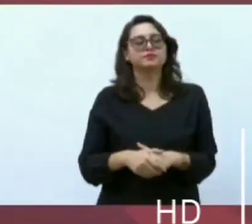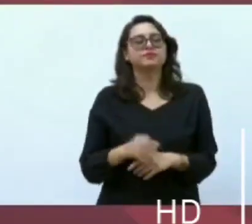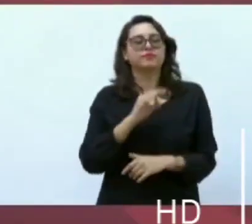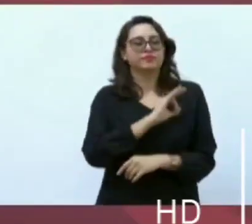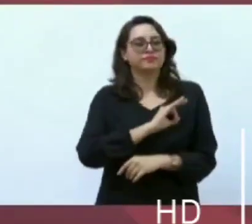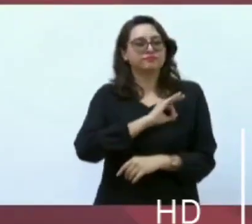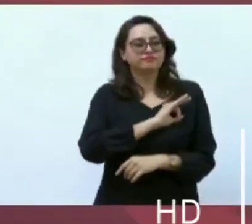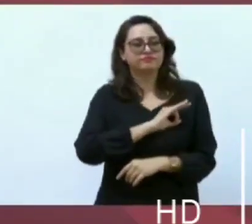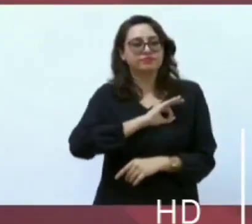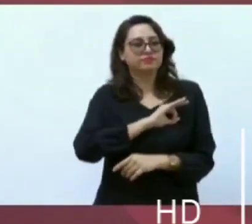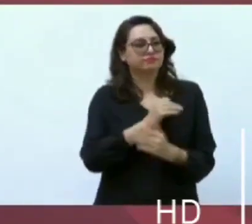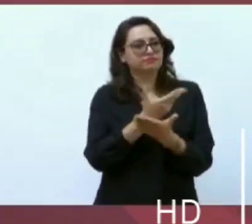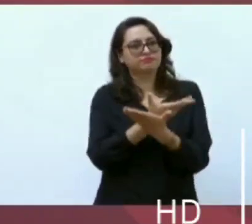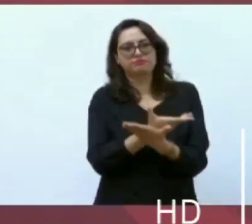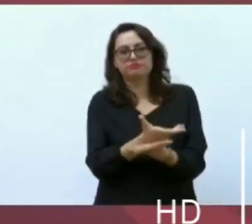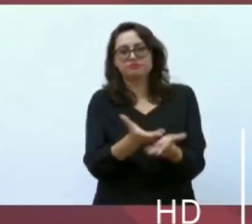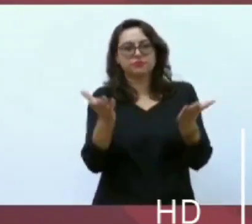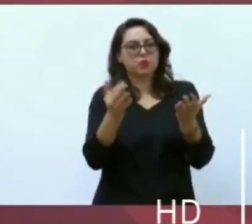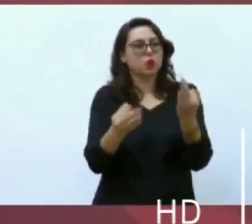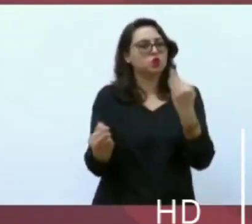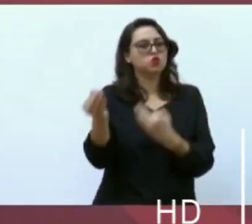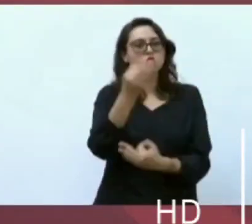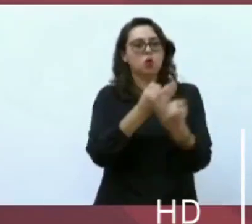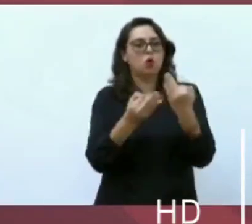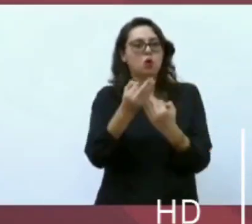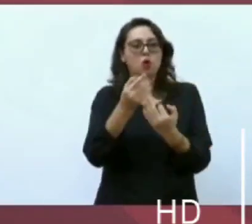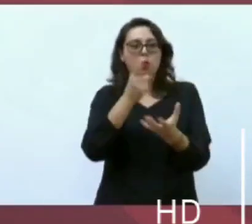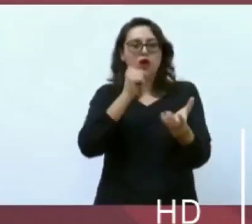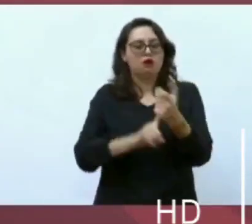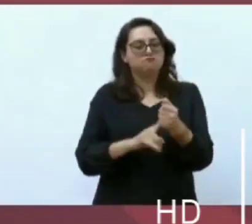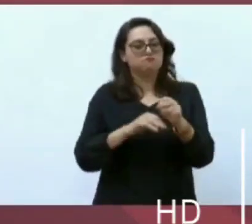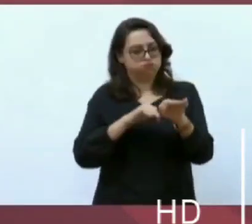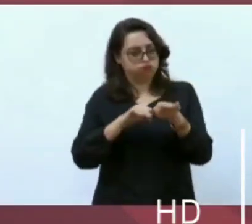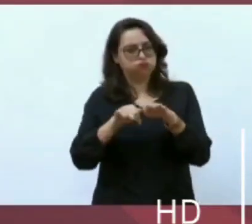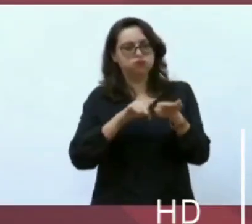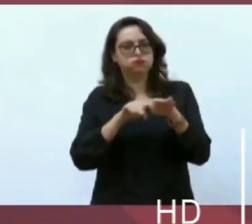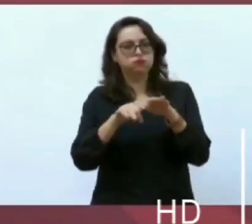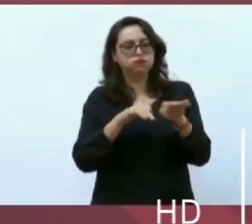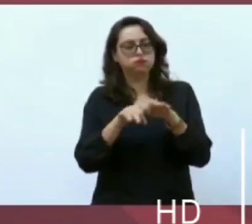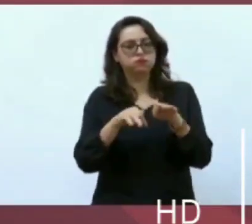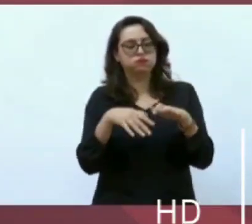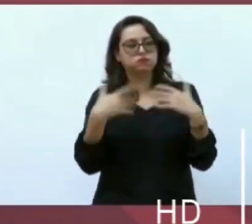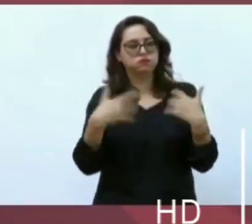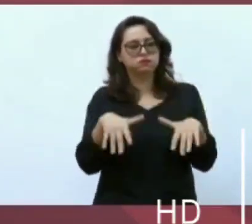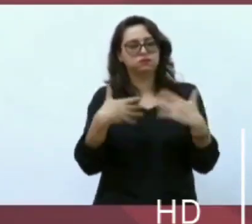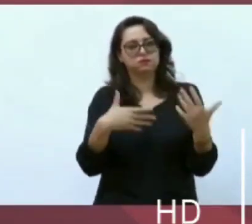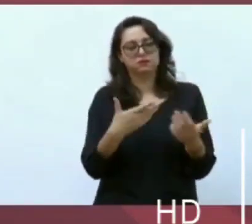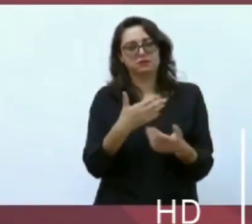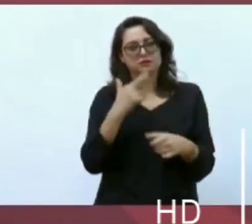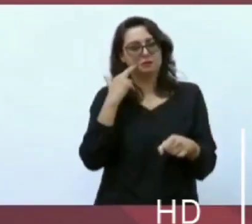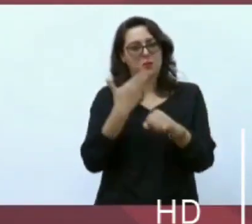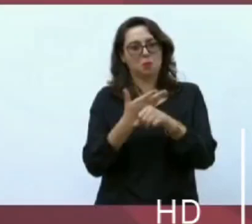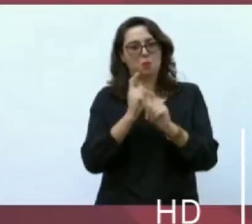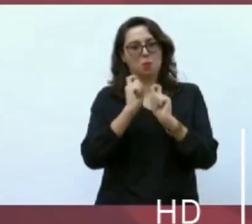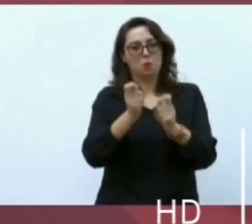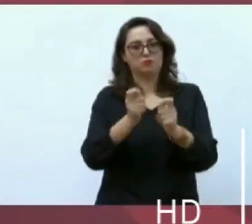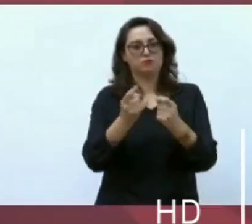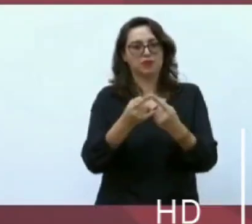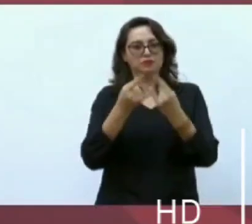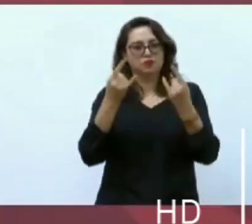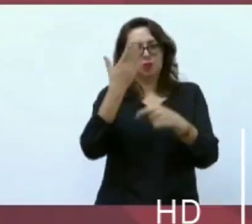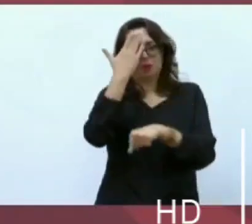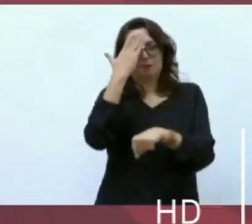felicitar a todos los trabajadores de este archivo, los que guardan la memoria de nuestro querido